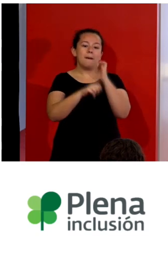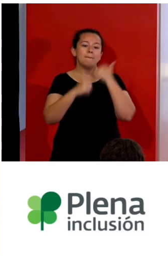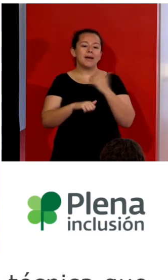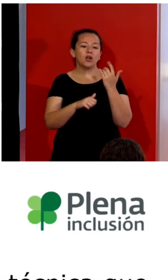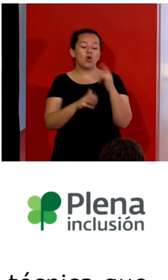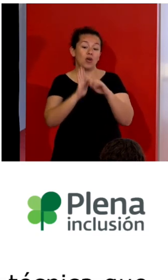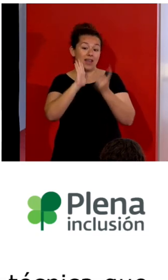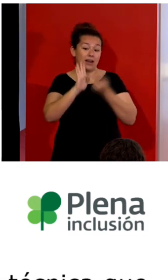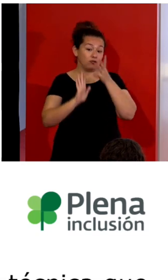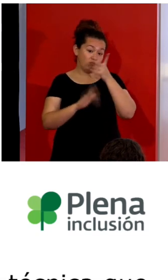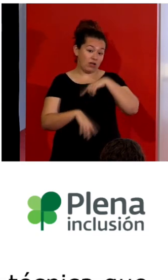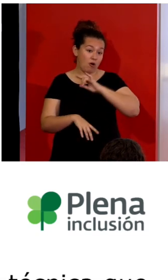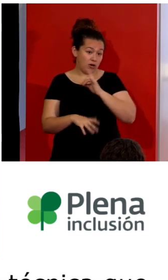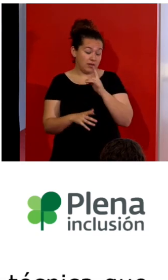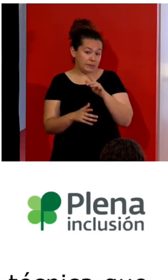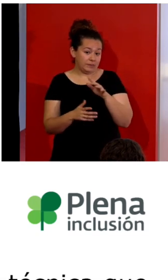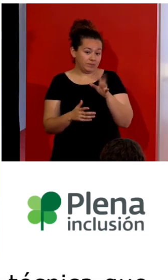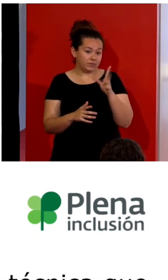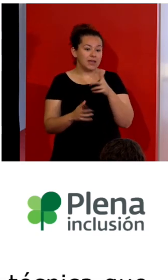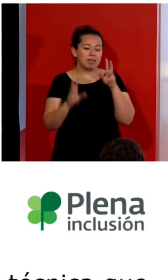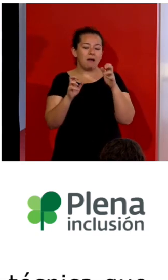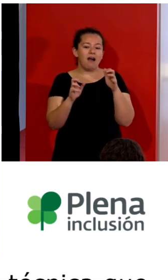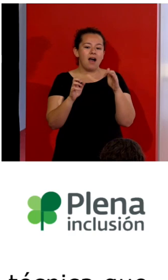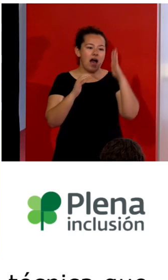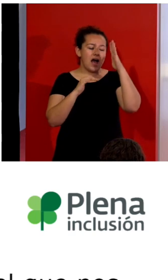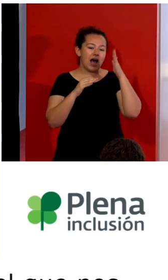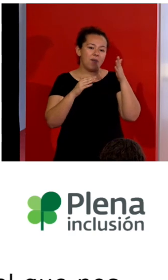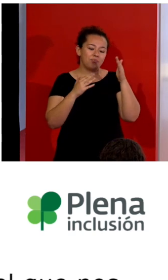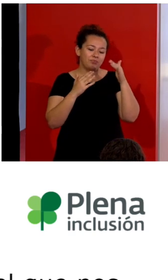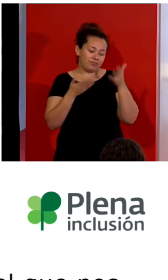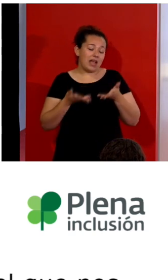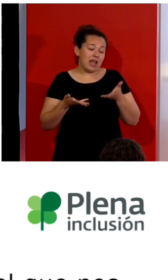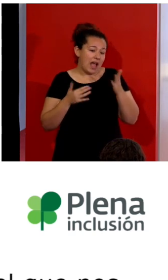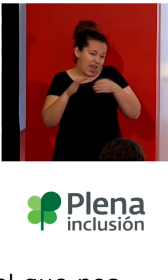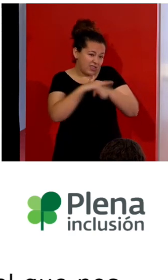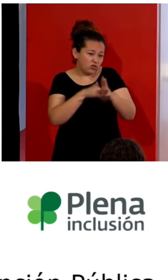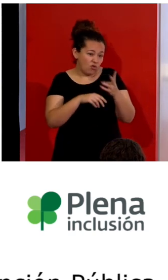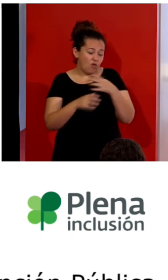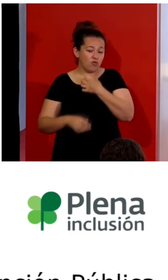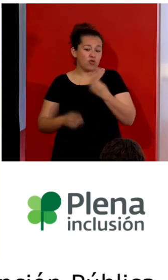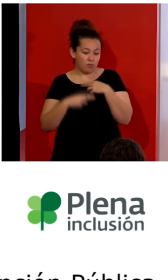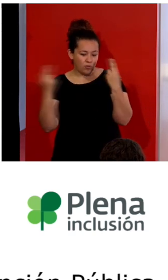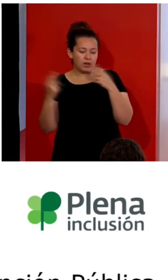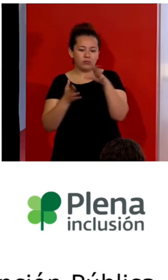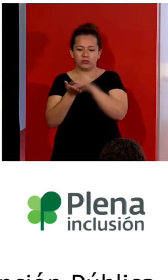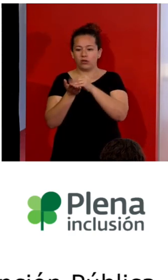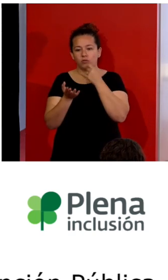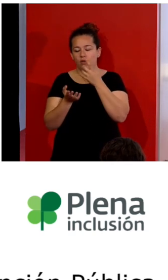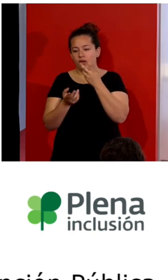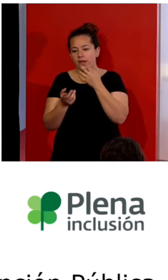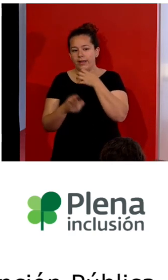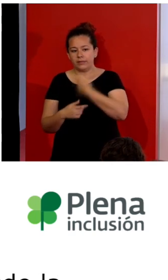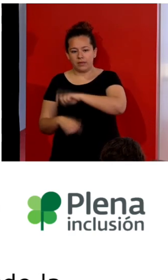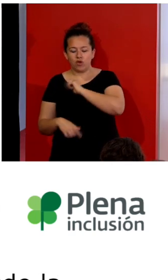que nos movemos ahora, en lo que tiene que ver con el acceso a la función pública, recogiendo datos fundamentales pues desde la Constitución Española, la Convención de